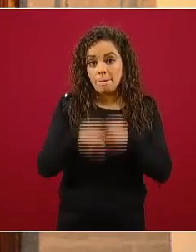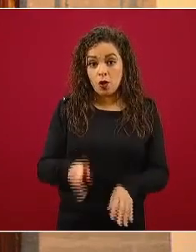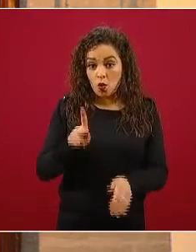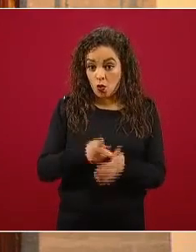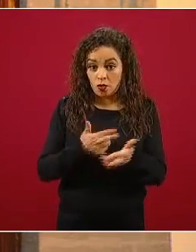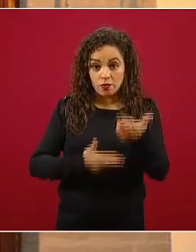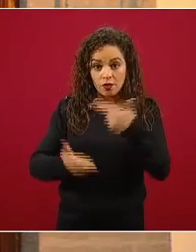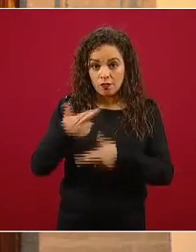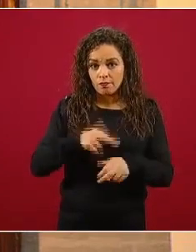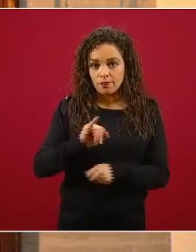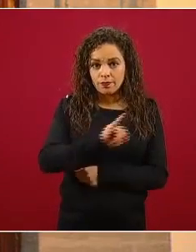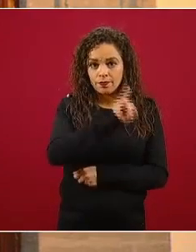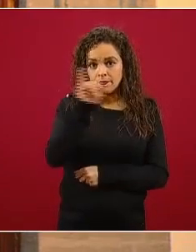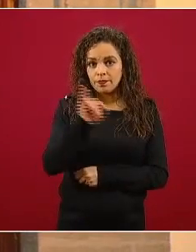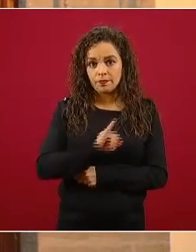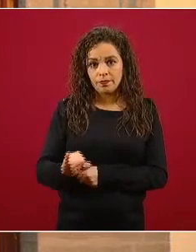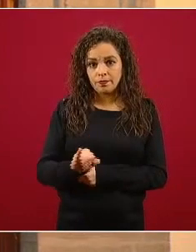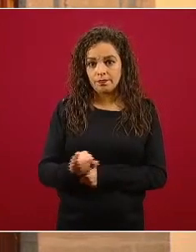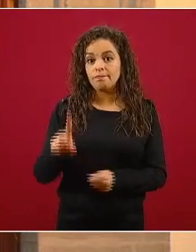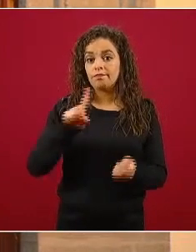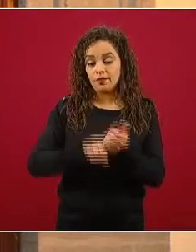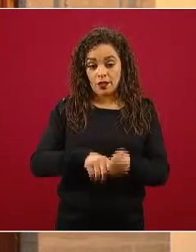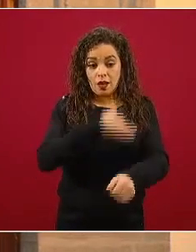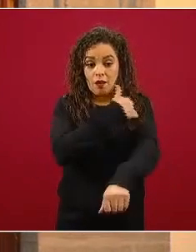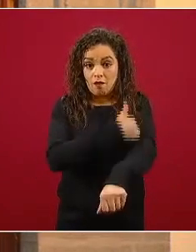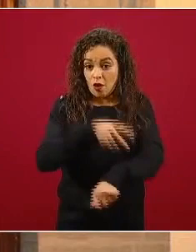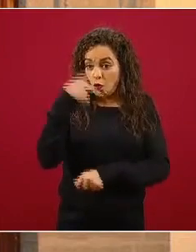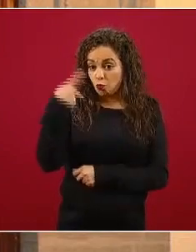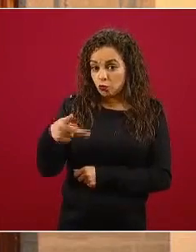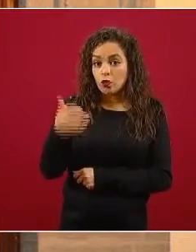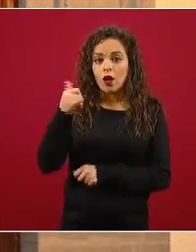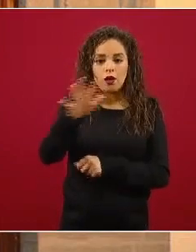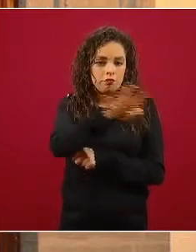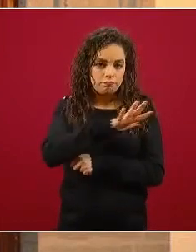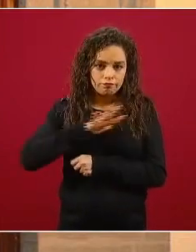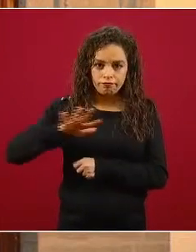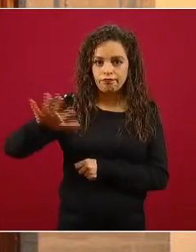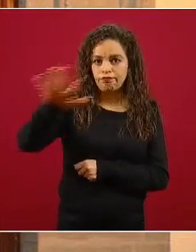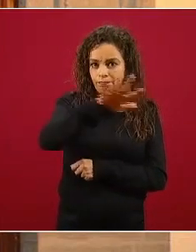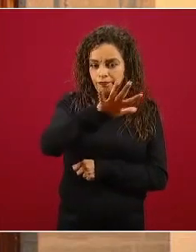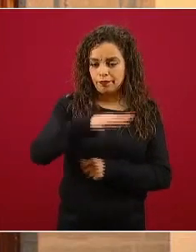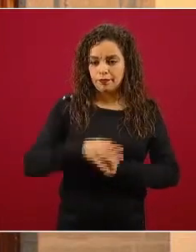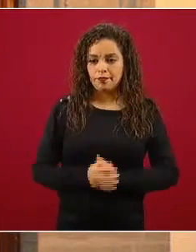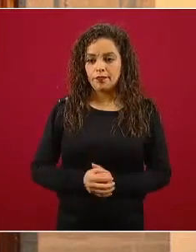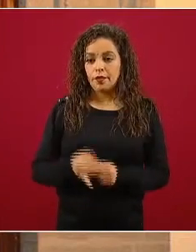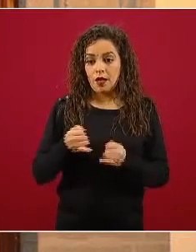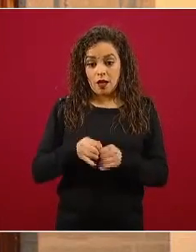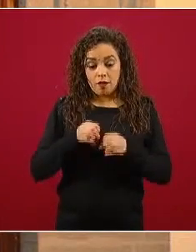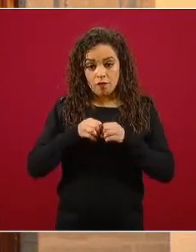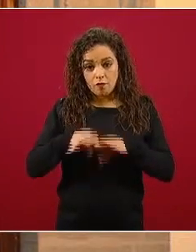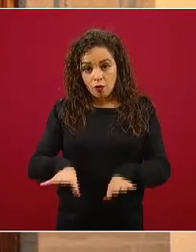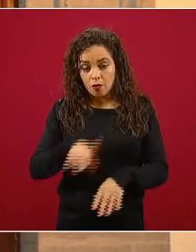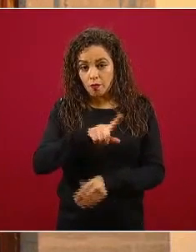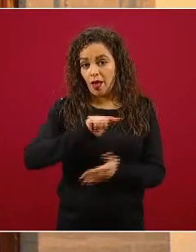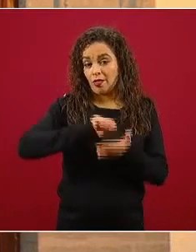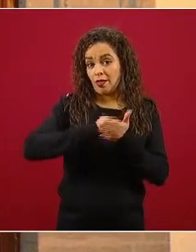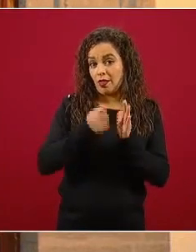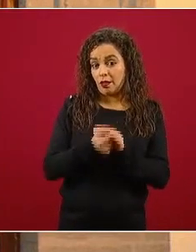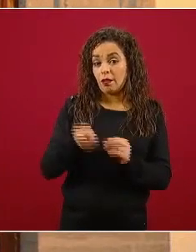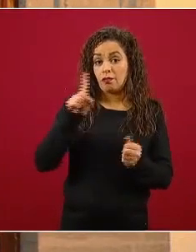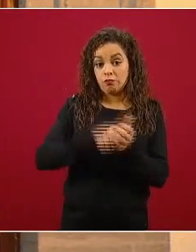la sociedad. Entonces, a veces en los informes técnicos, que son de carácter masivo por la